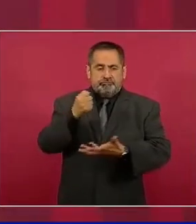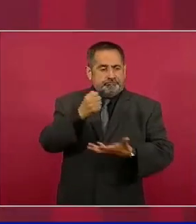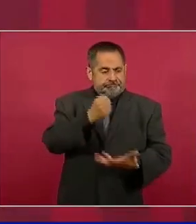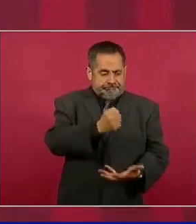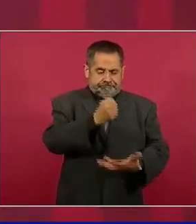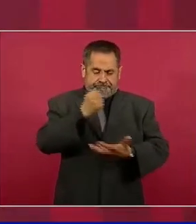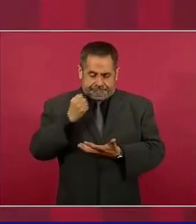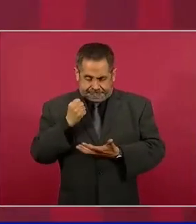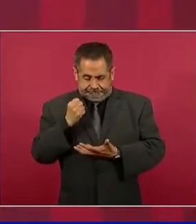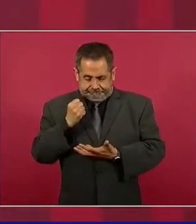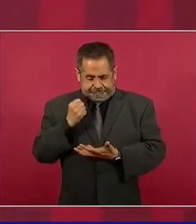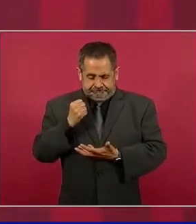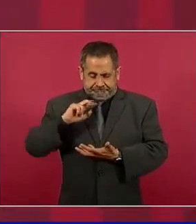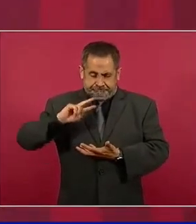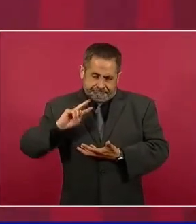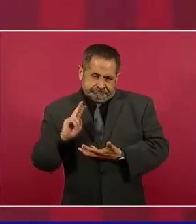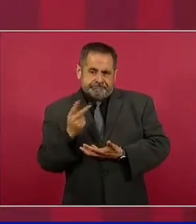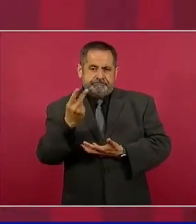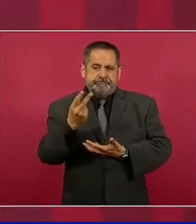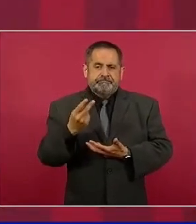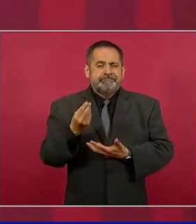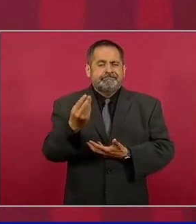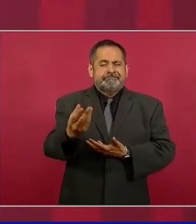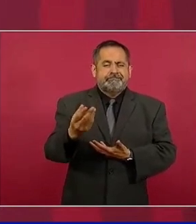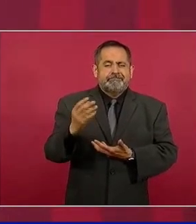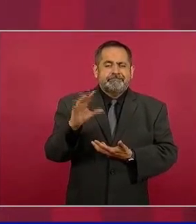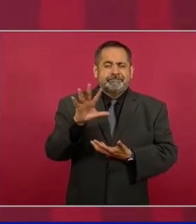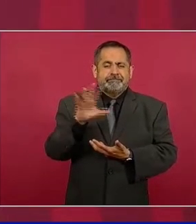500 millones de pesos